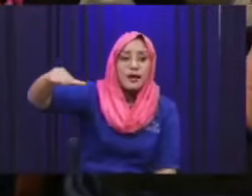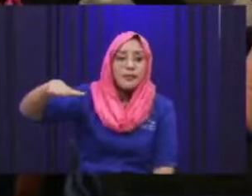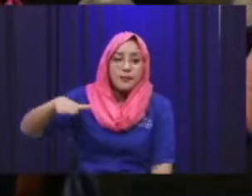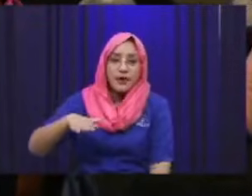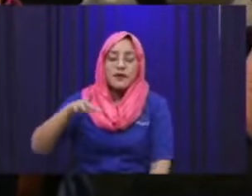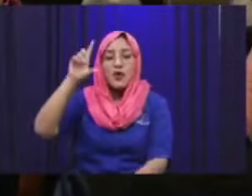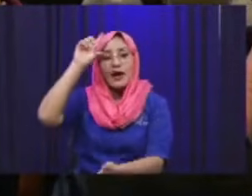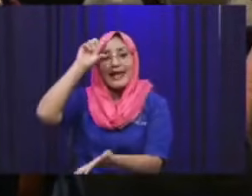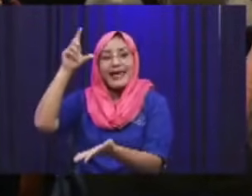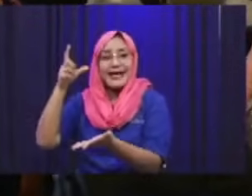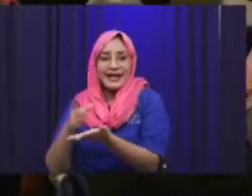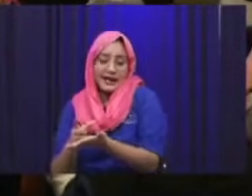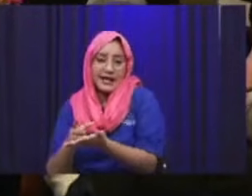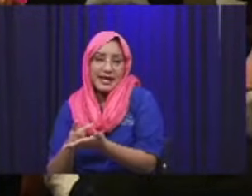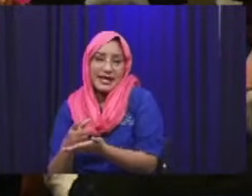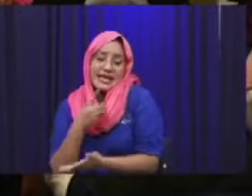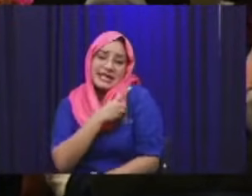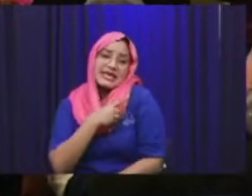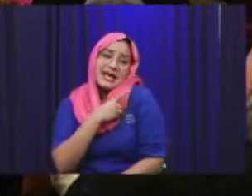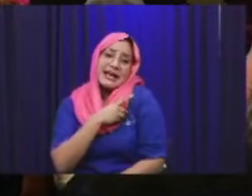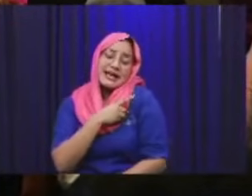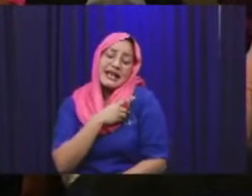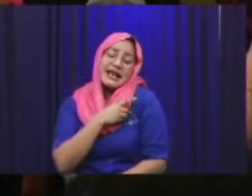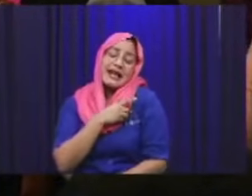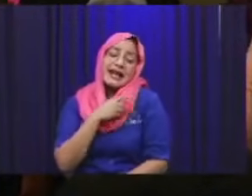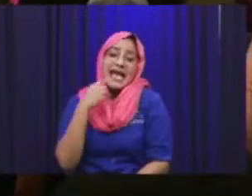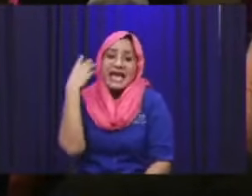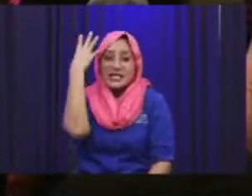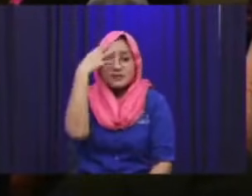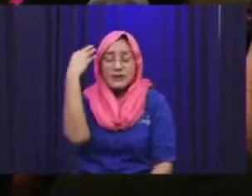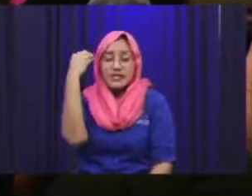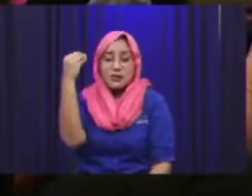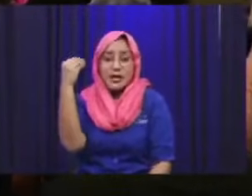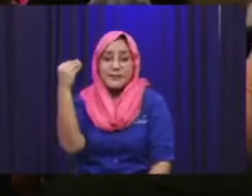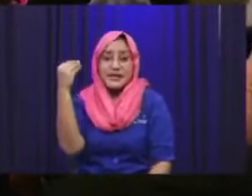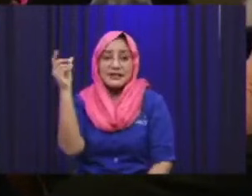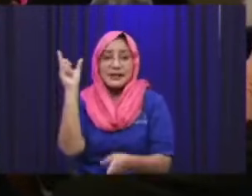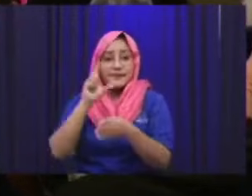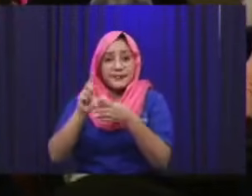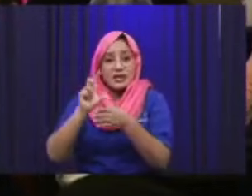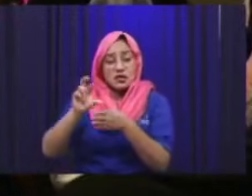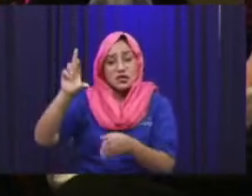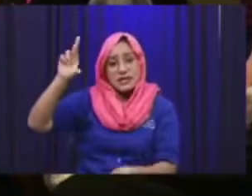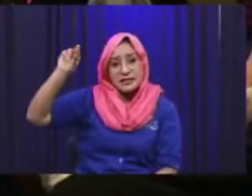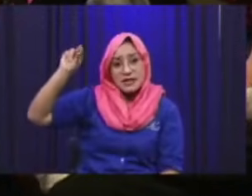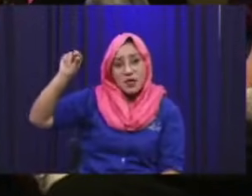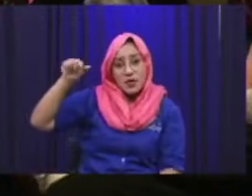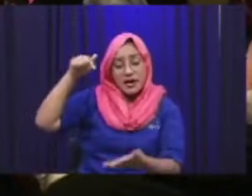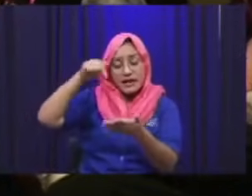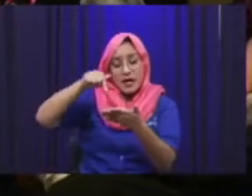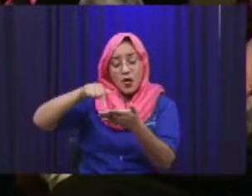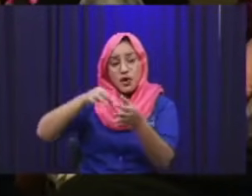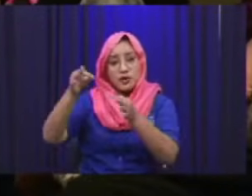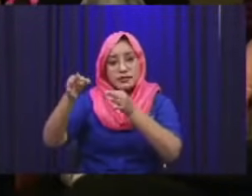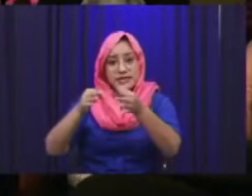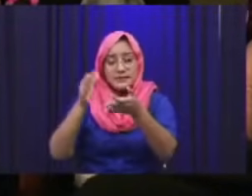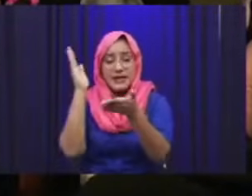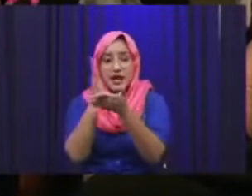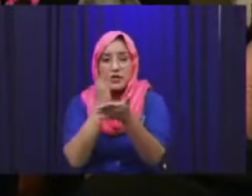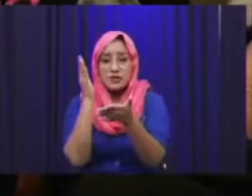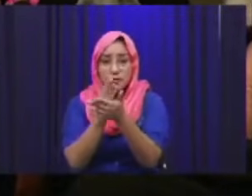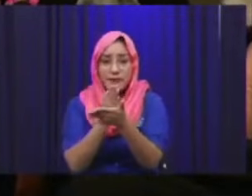anhelan los objetos de oro espiritualmente hablando que han sido descritos en tu palabra